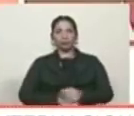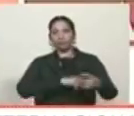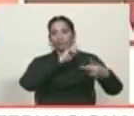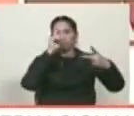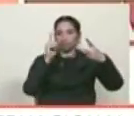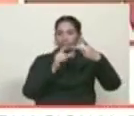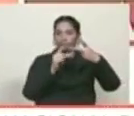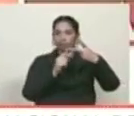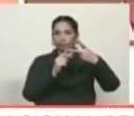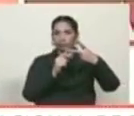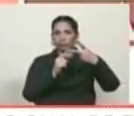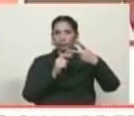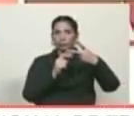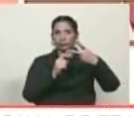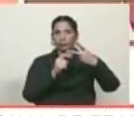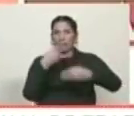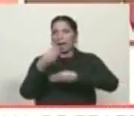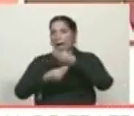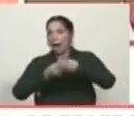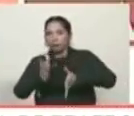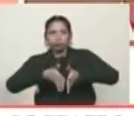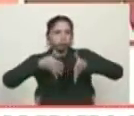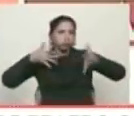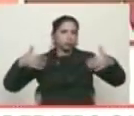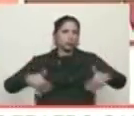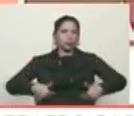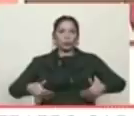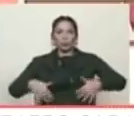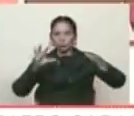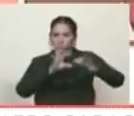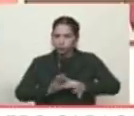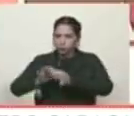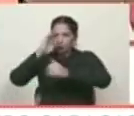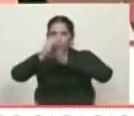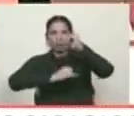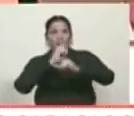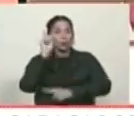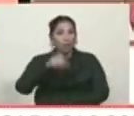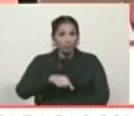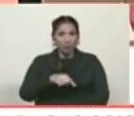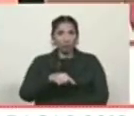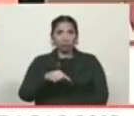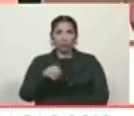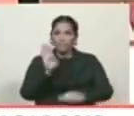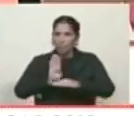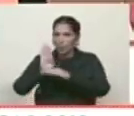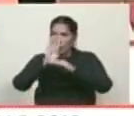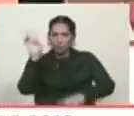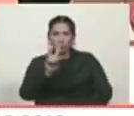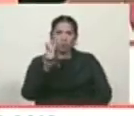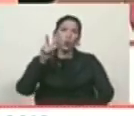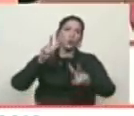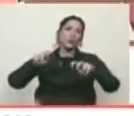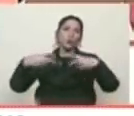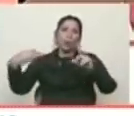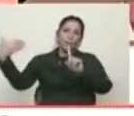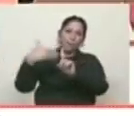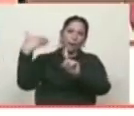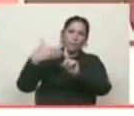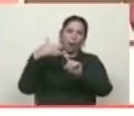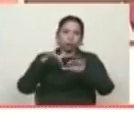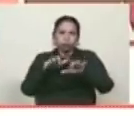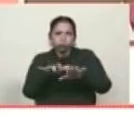lugar, se están haciendo grandes esfuerzos con alianzas internacionales, además, para proteger a Venezuela de nuevos ataques